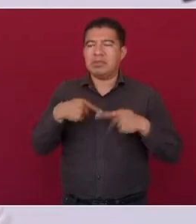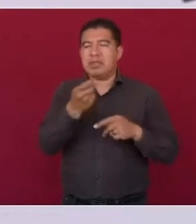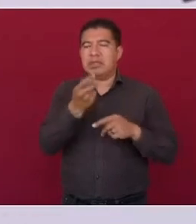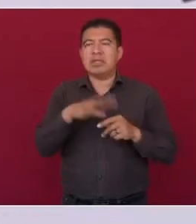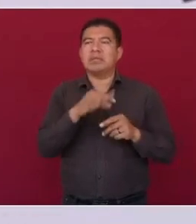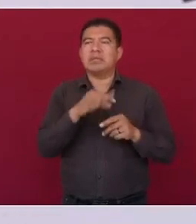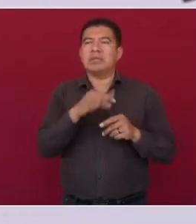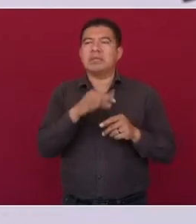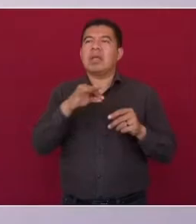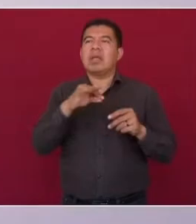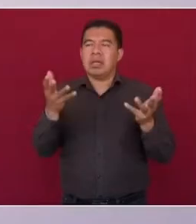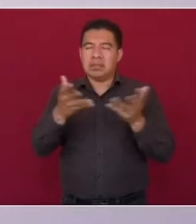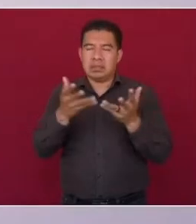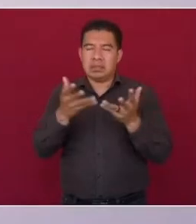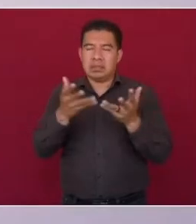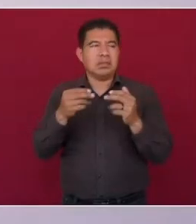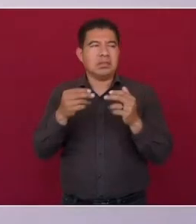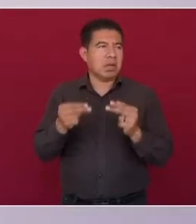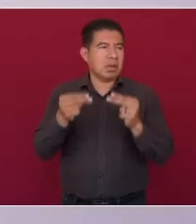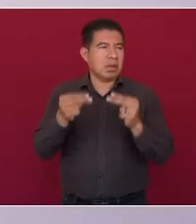de